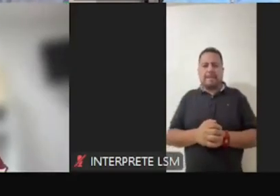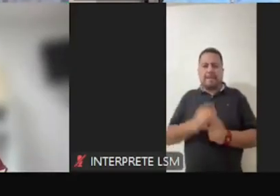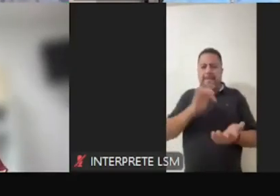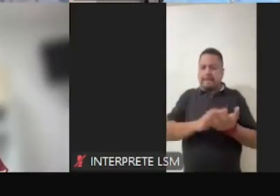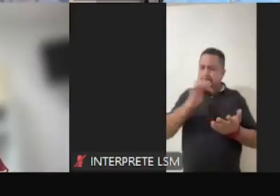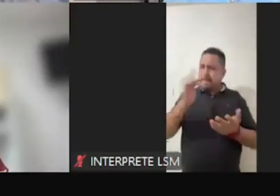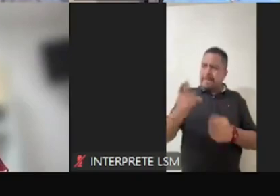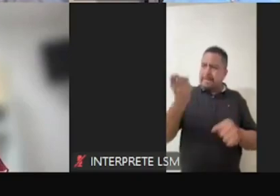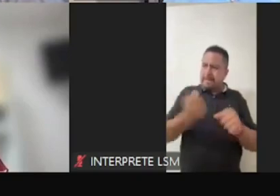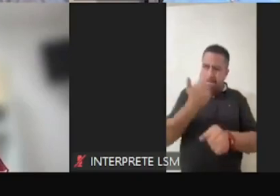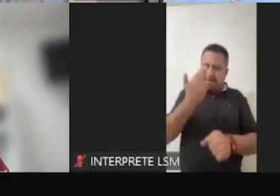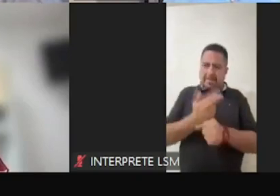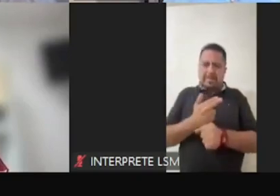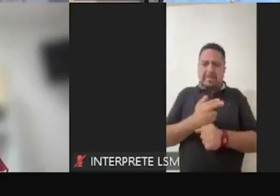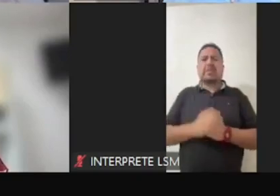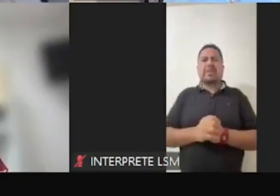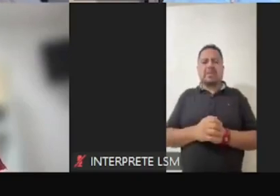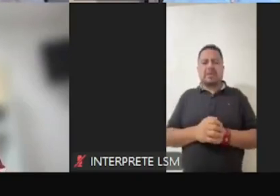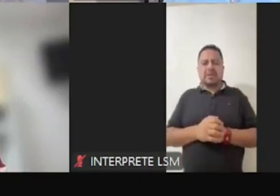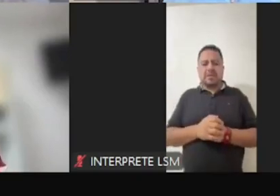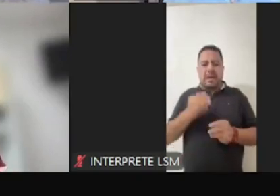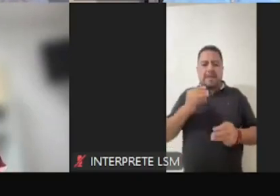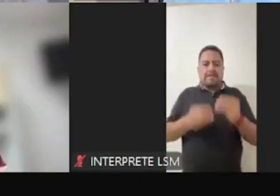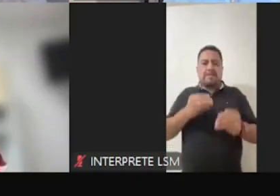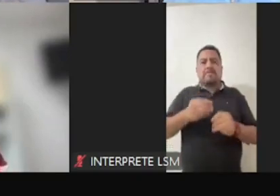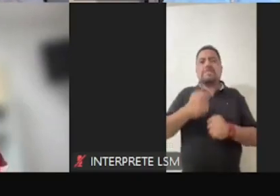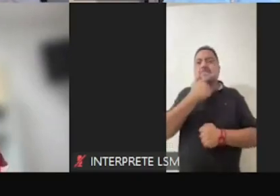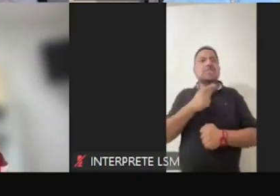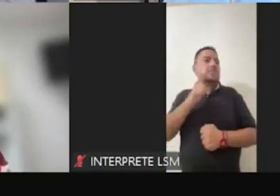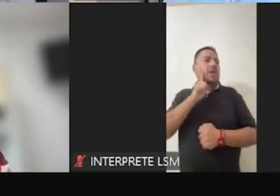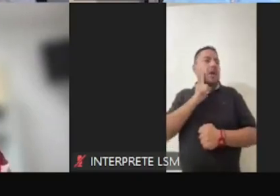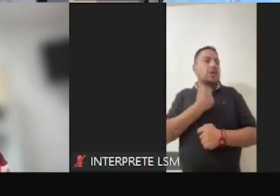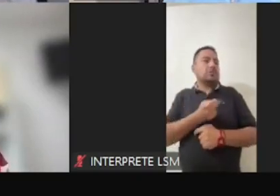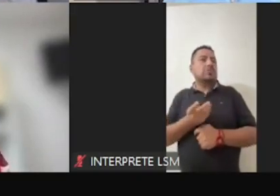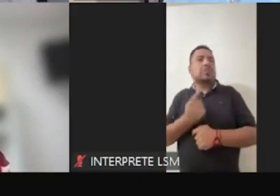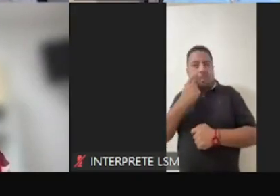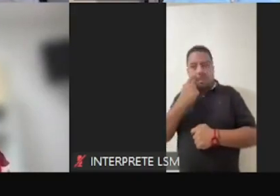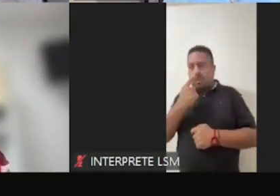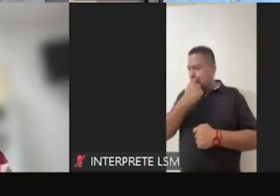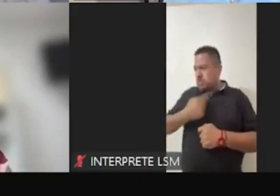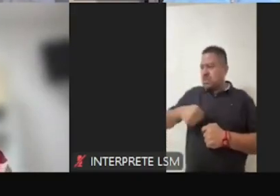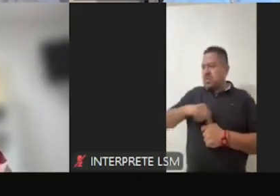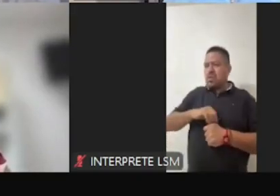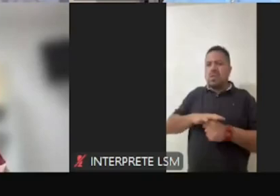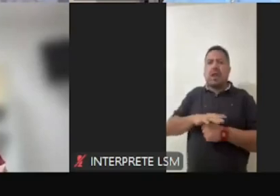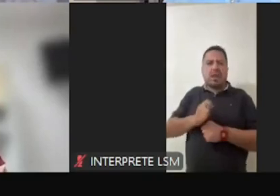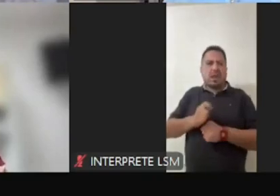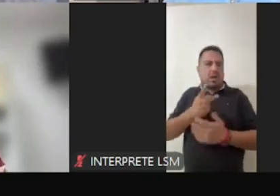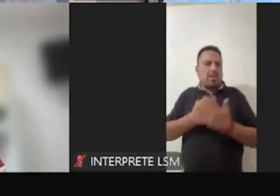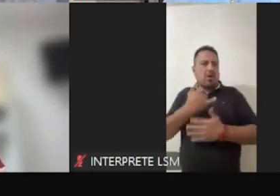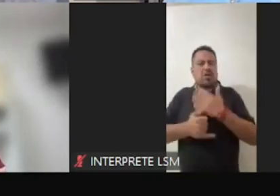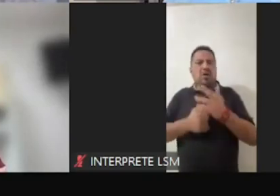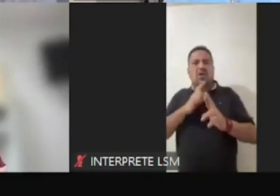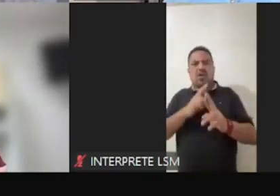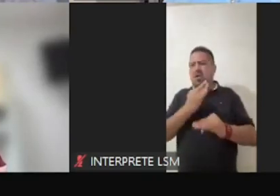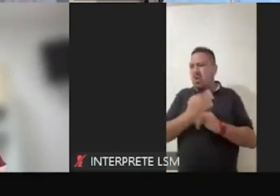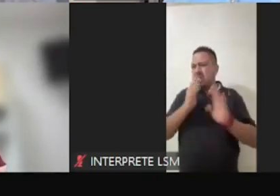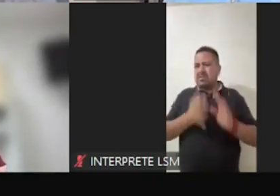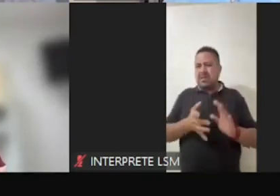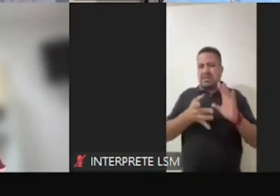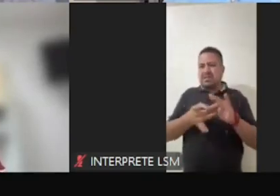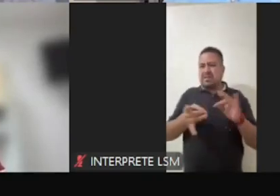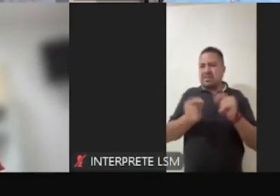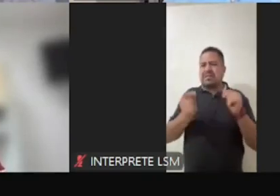secretaria general de acuerdos magistradas magistrado está nuestra consideración el proyecto de resolución del que se ha dado